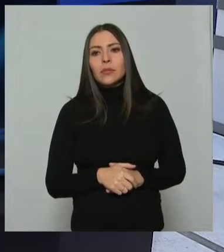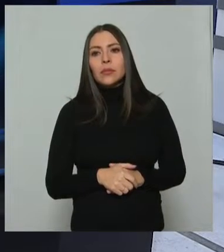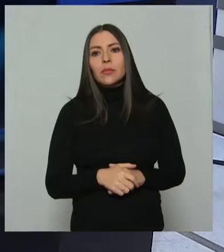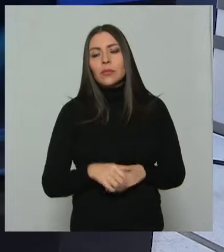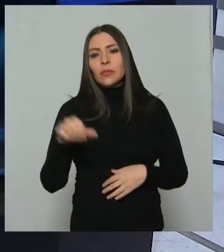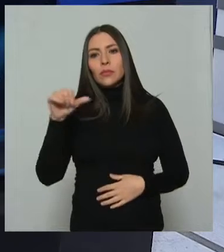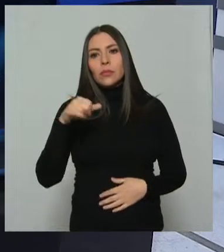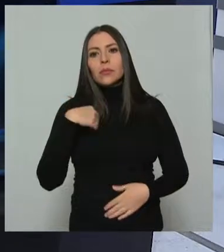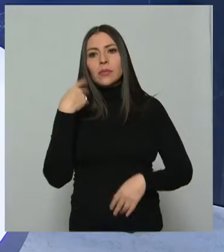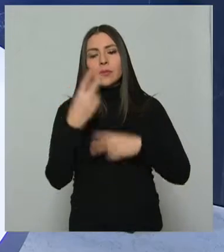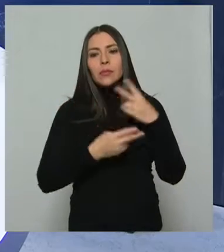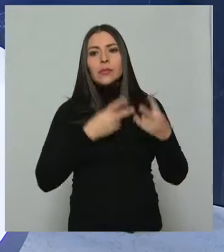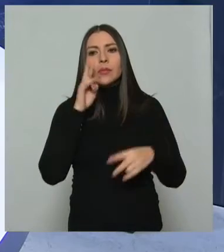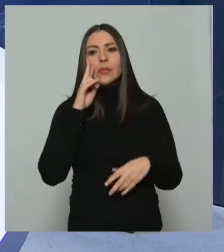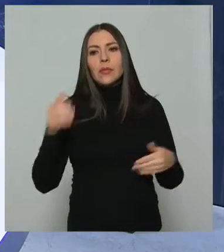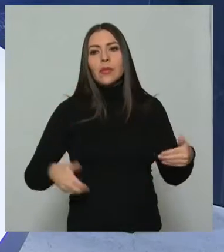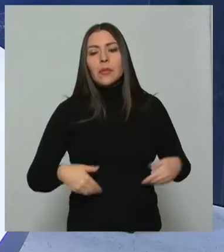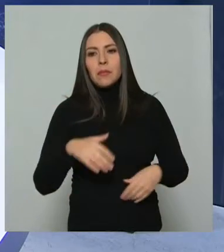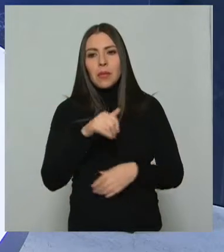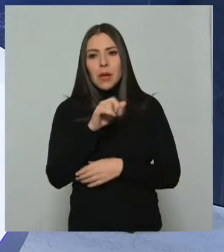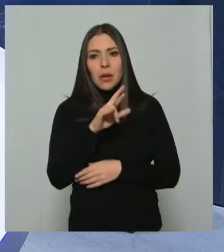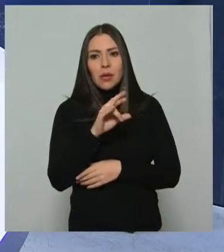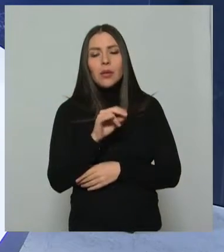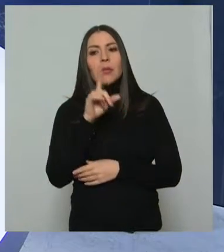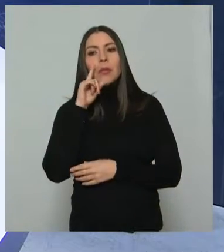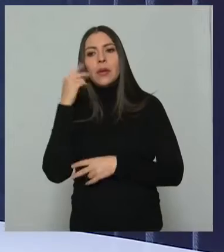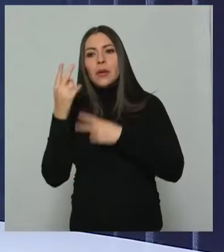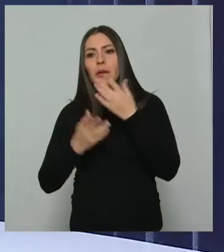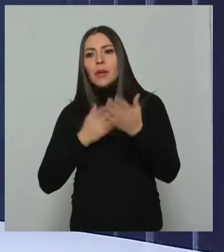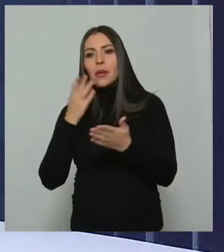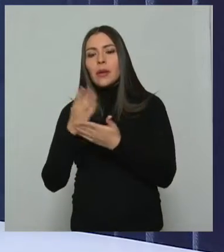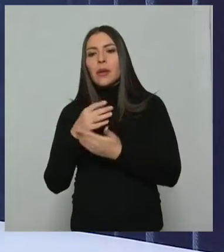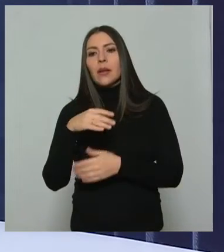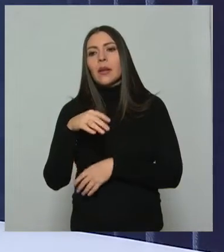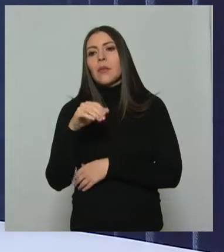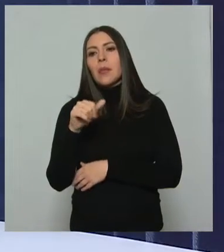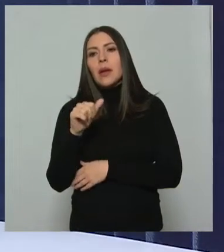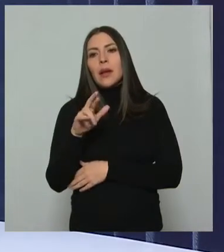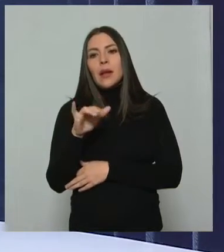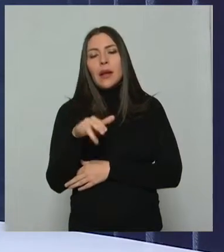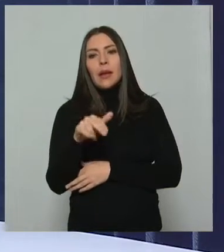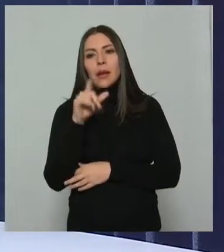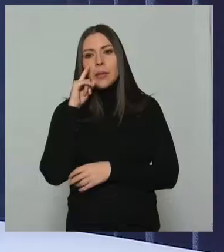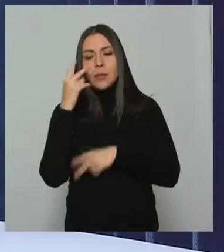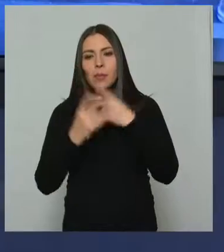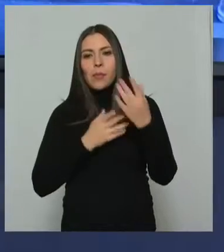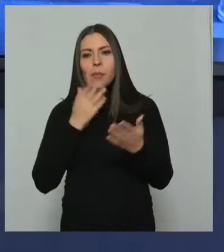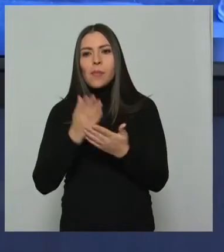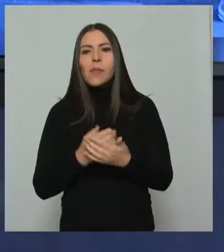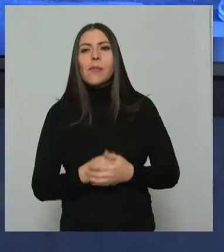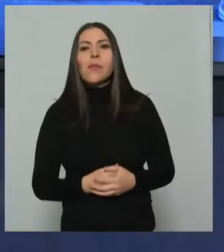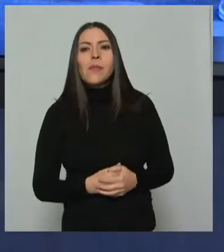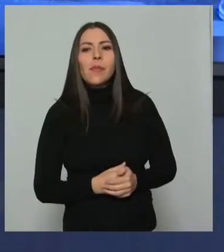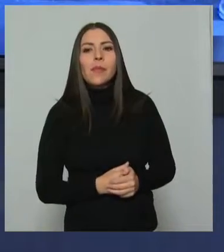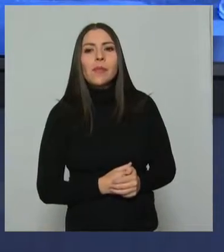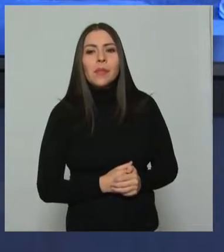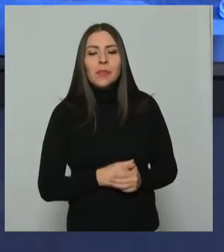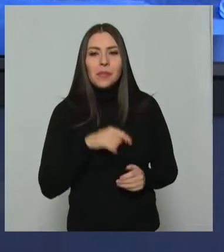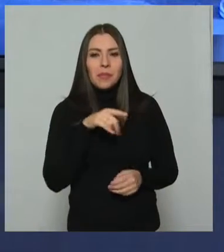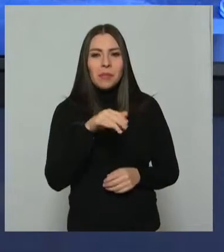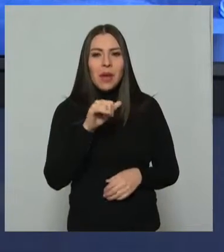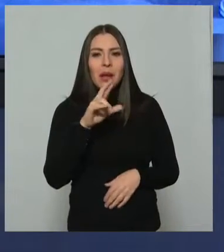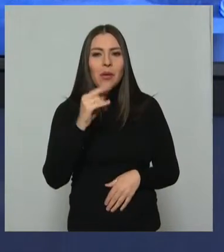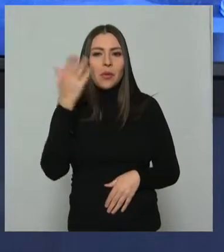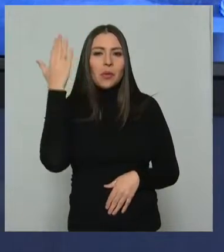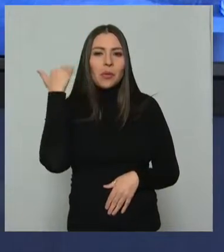Mario Ficacci. Mañana voy a ver a Adriana Llabres. ¿no? Adriana Llabres. Fíjate que Mario Ficacci fue mi papá en una obra de teatro. Ah, sí.